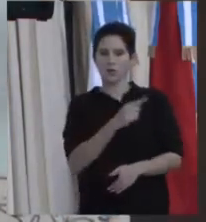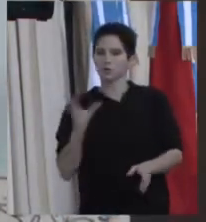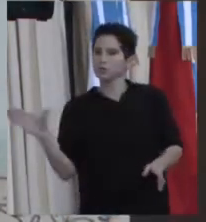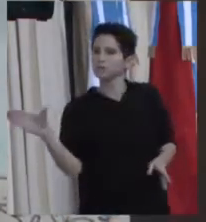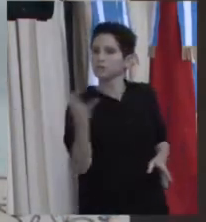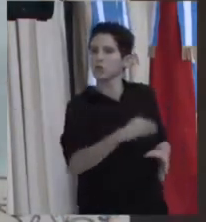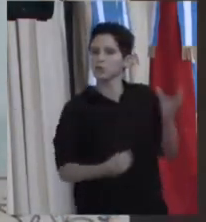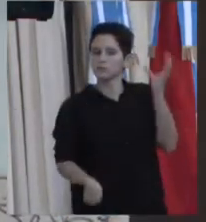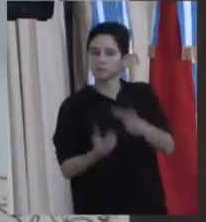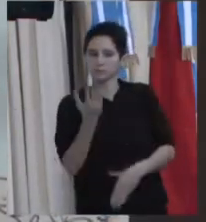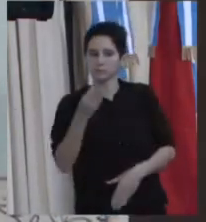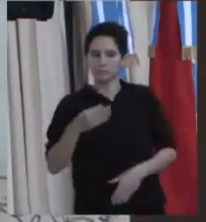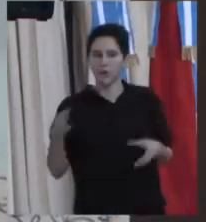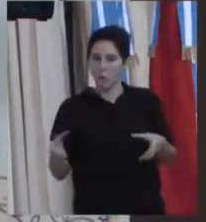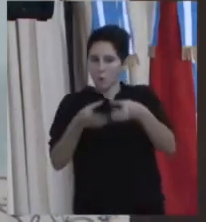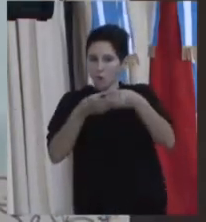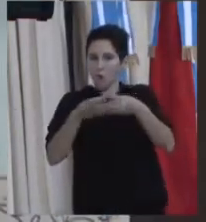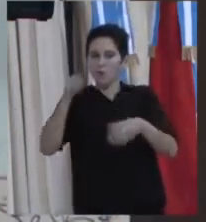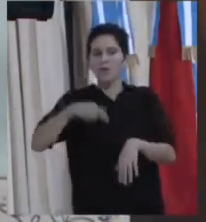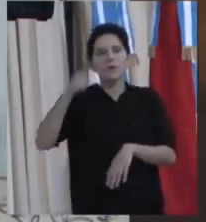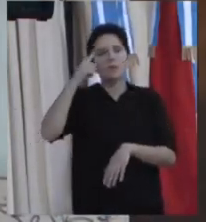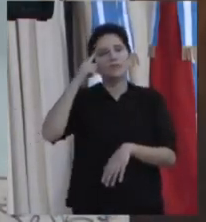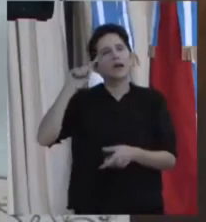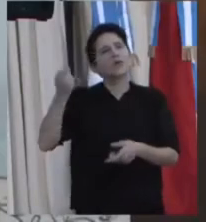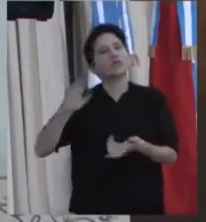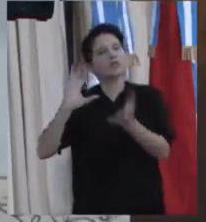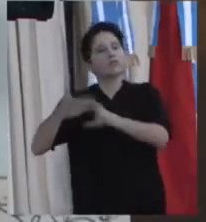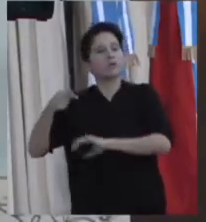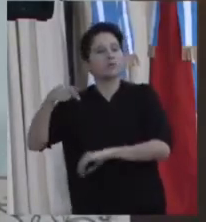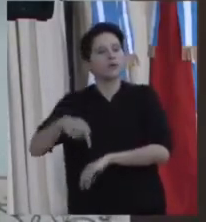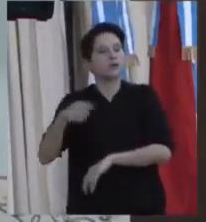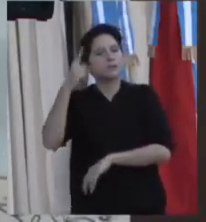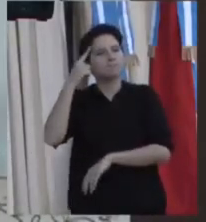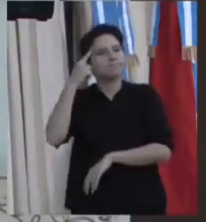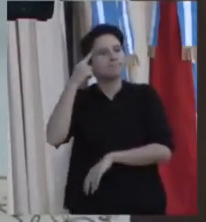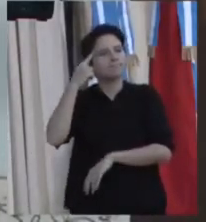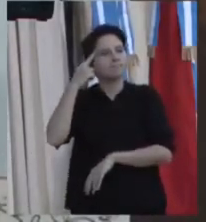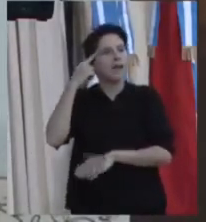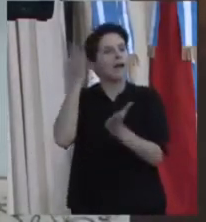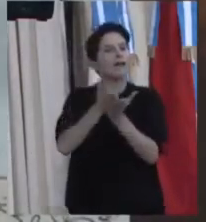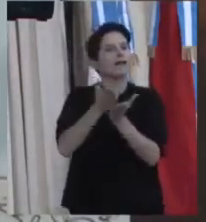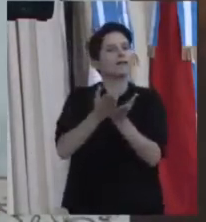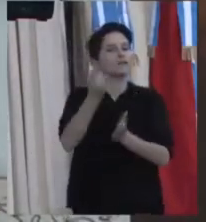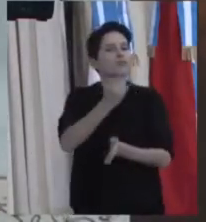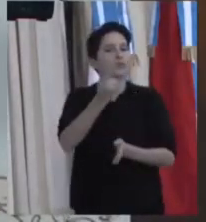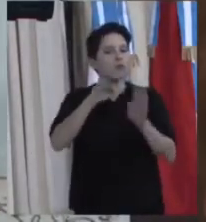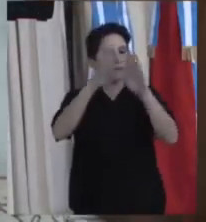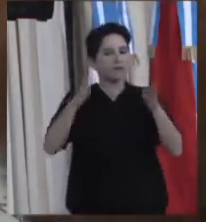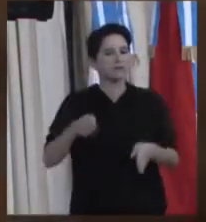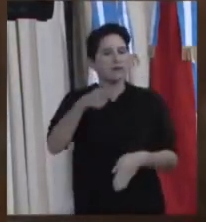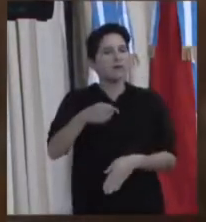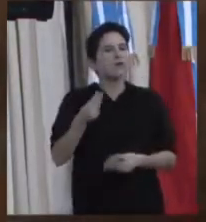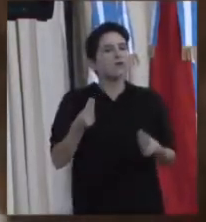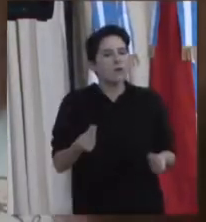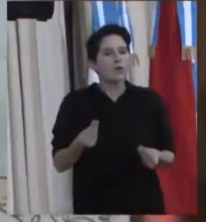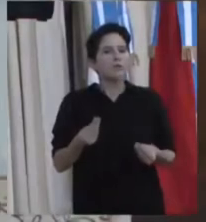colectiva, tenemos que pensar en otras formas de ejercer el derecho en el ámbito universitario. Con esto me refiero a cómo se aplica, cómo